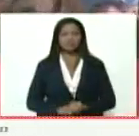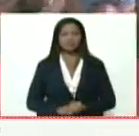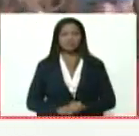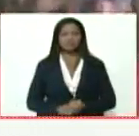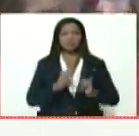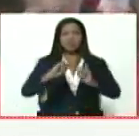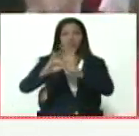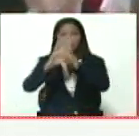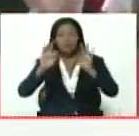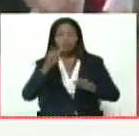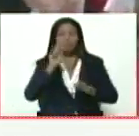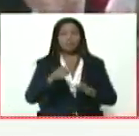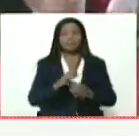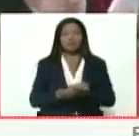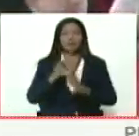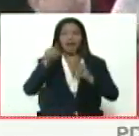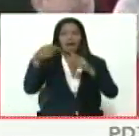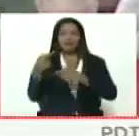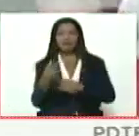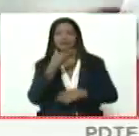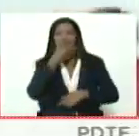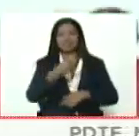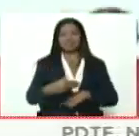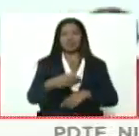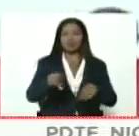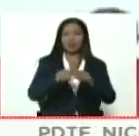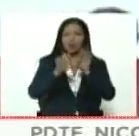Así como el pasado diciembre